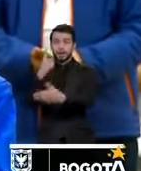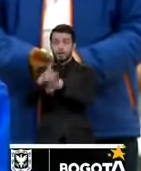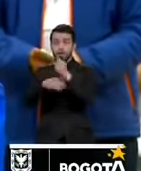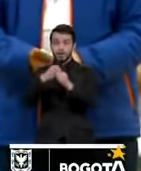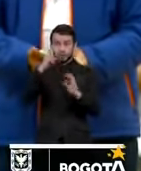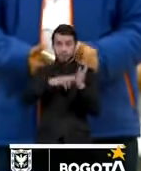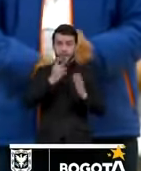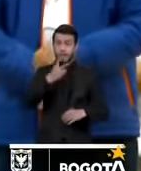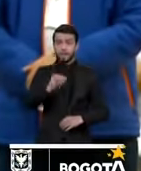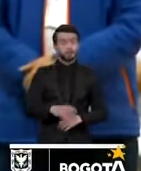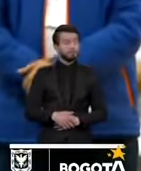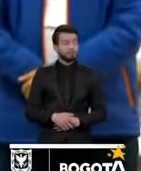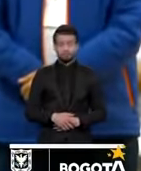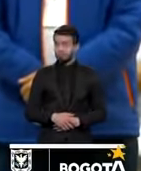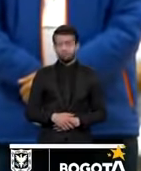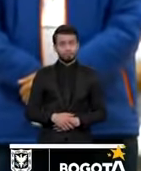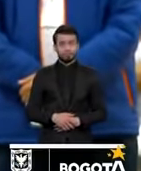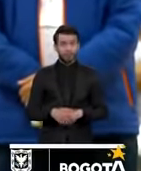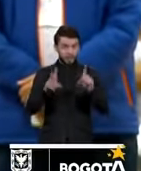decir festivo para paseo, no.